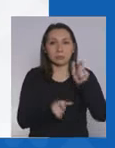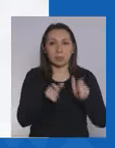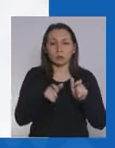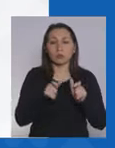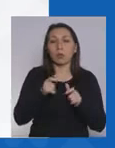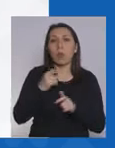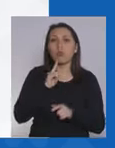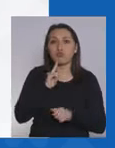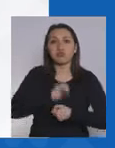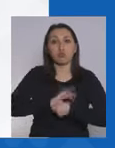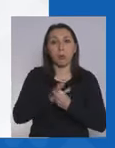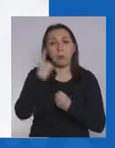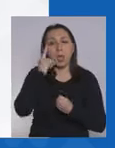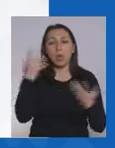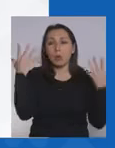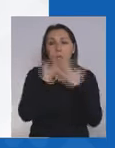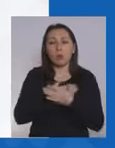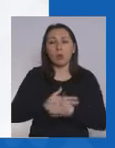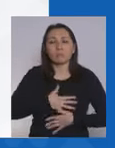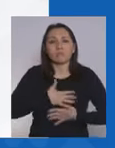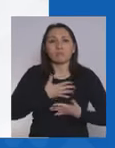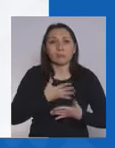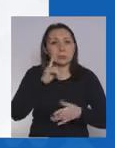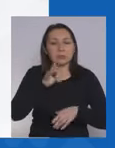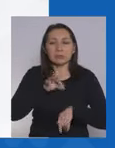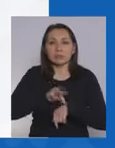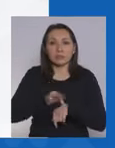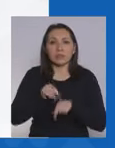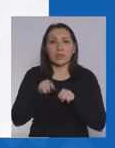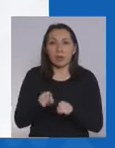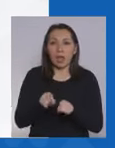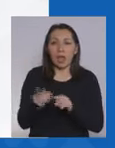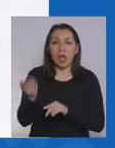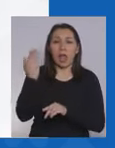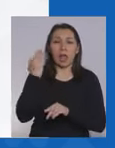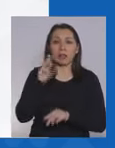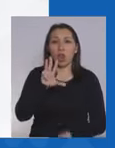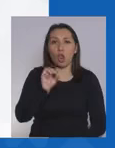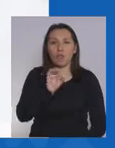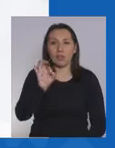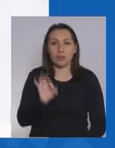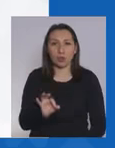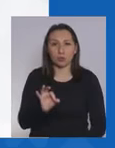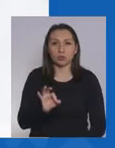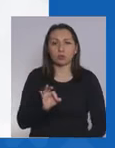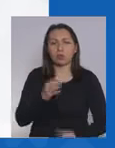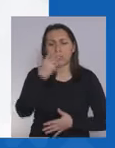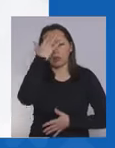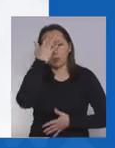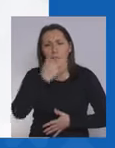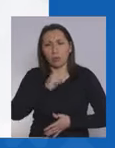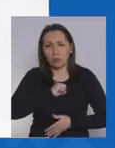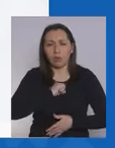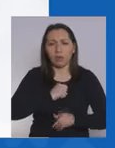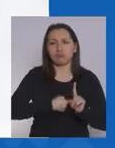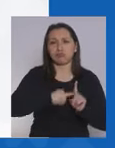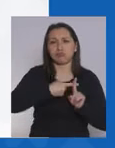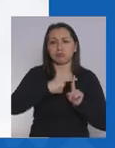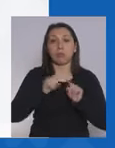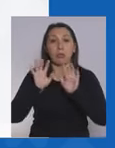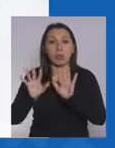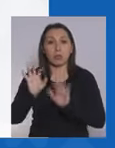asintomáticos y ahí podemos ver que al comienzo teníamos un 90% de sintomáticos y un 10%